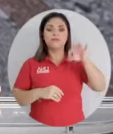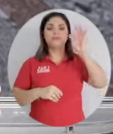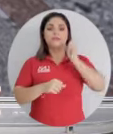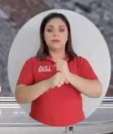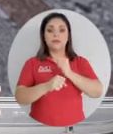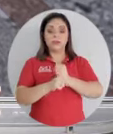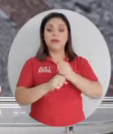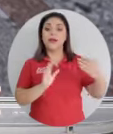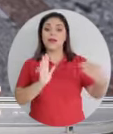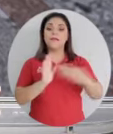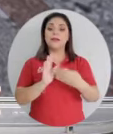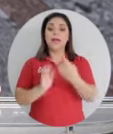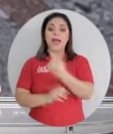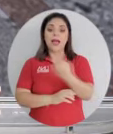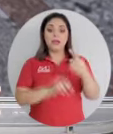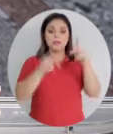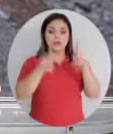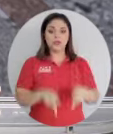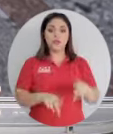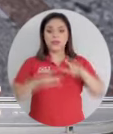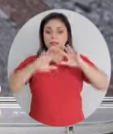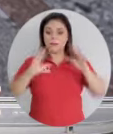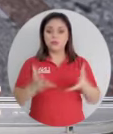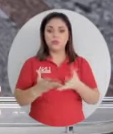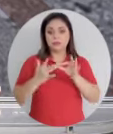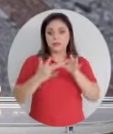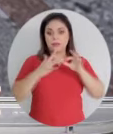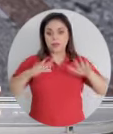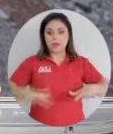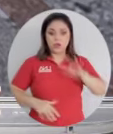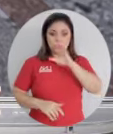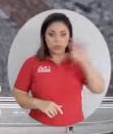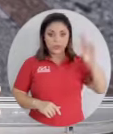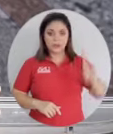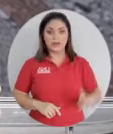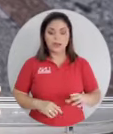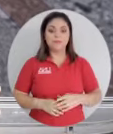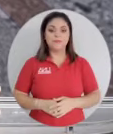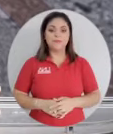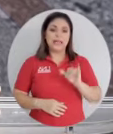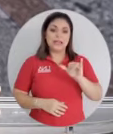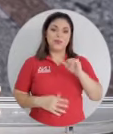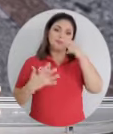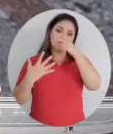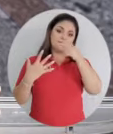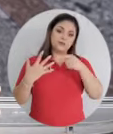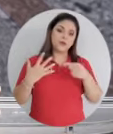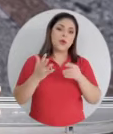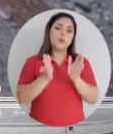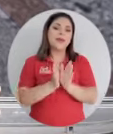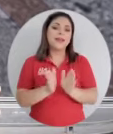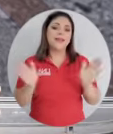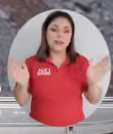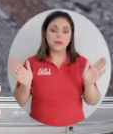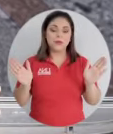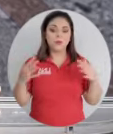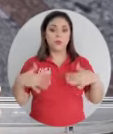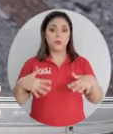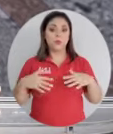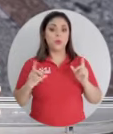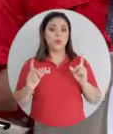pues afecta directamente a cada uno de los ciudadanos en el mundo y particularmente en Costa Rica. Sí. Ese es como el gran marco. Un